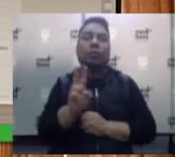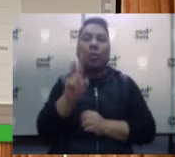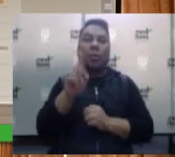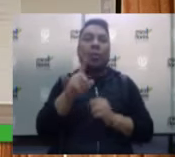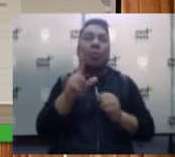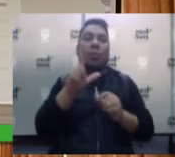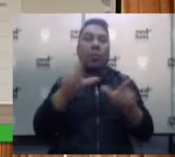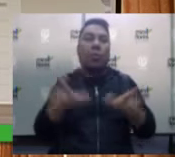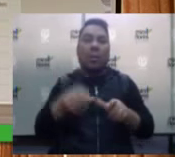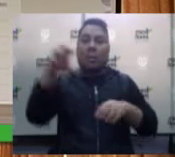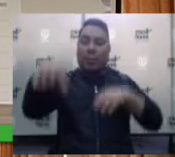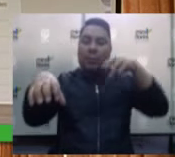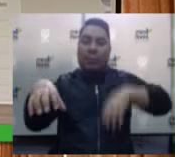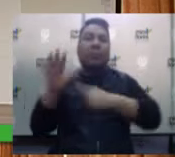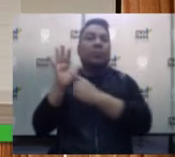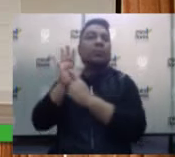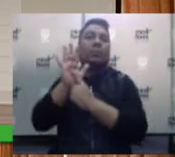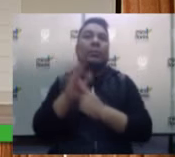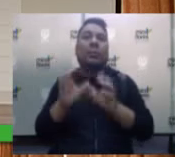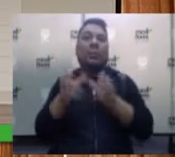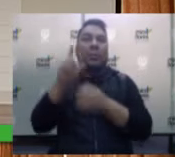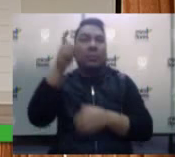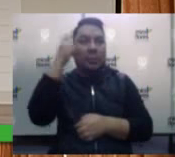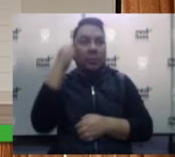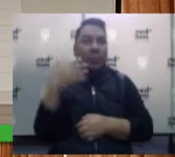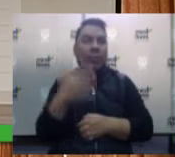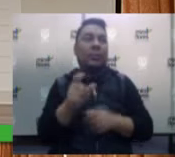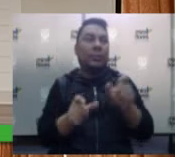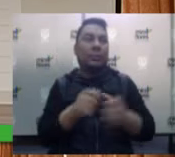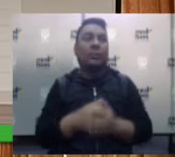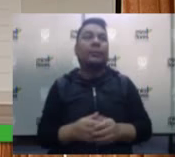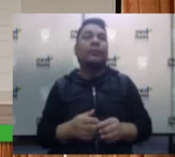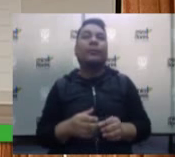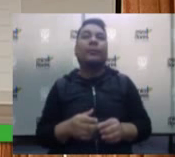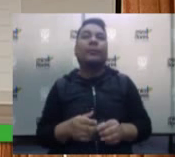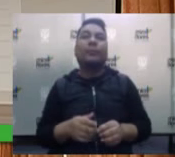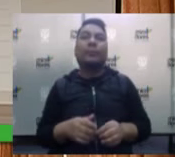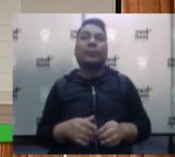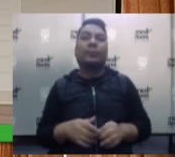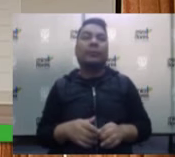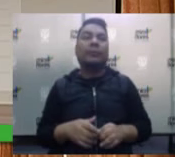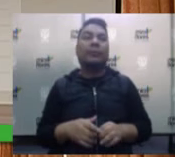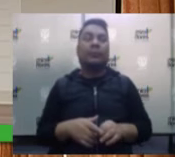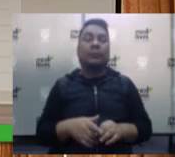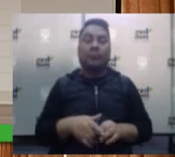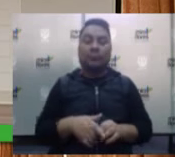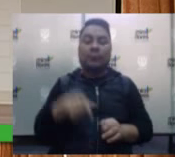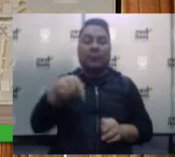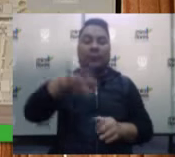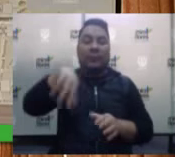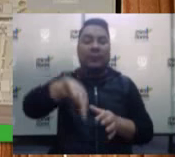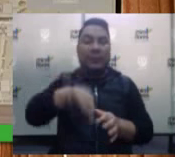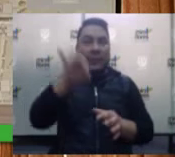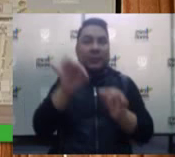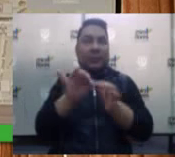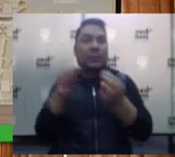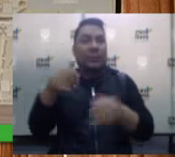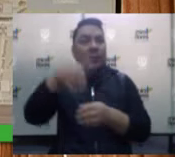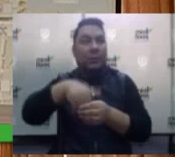es, lo pueden hacer ustedes como partidos, como cualquier otra persona. Cabe precisarles que este sorteo de la propaganda